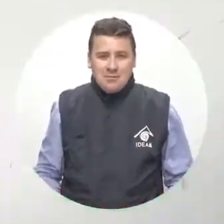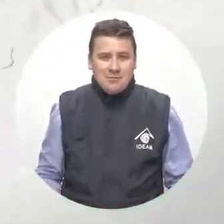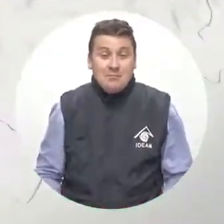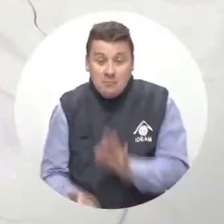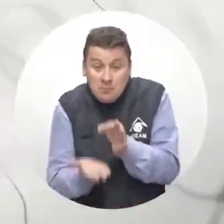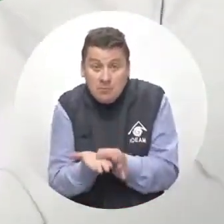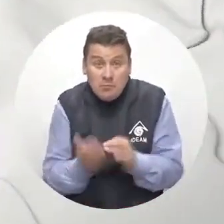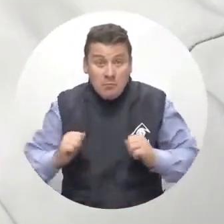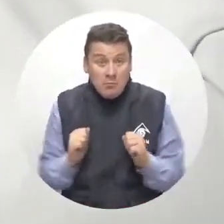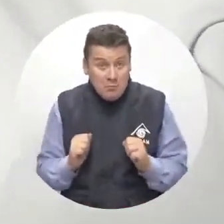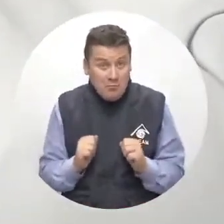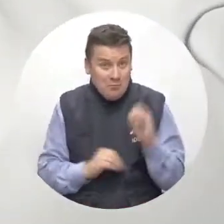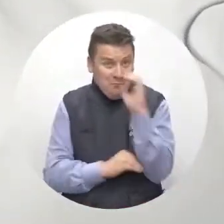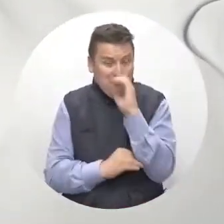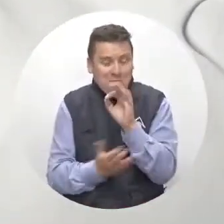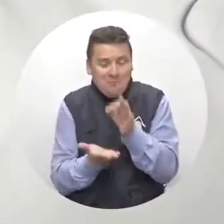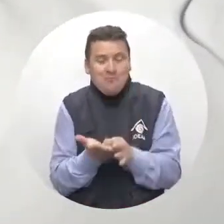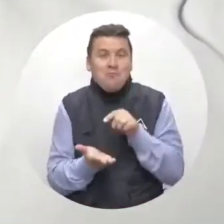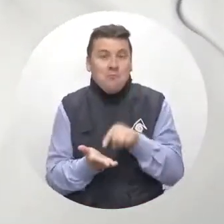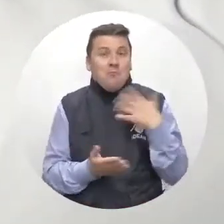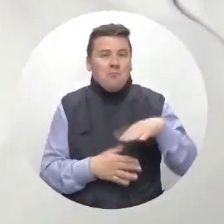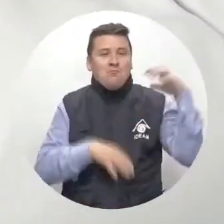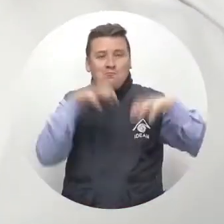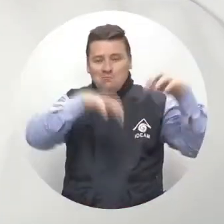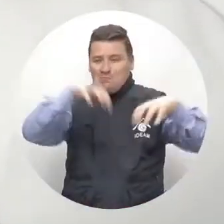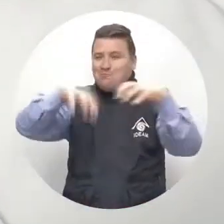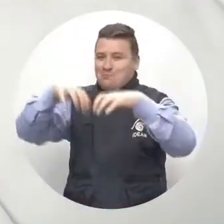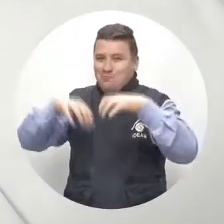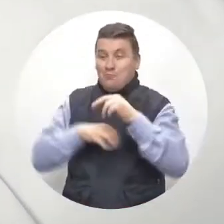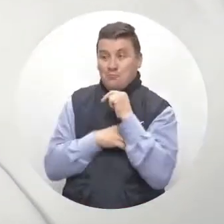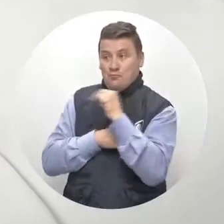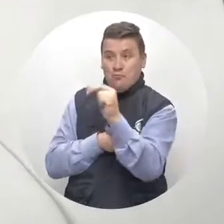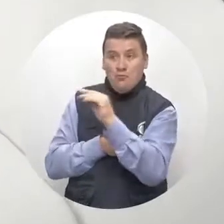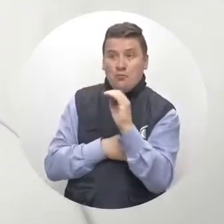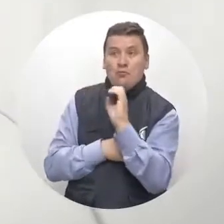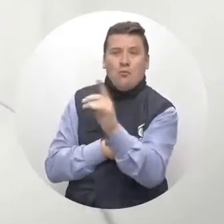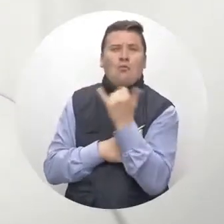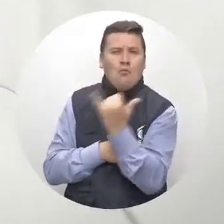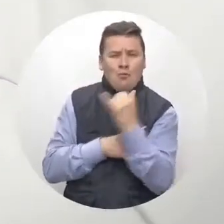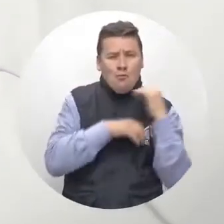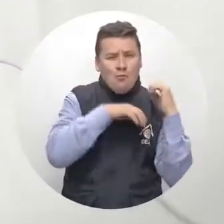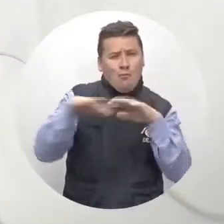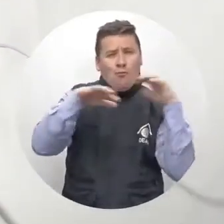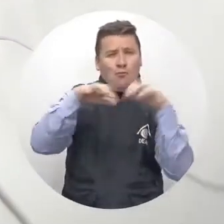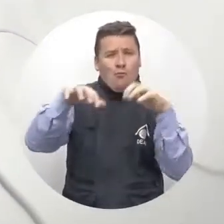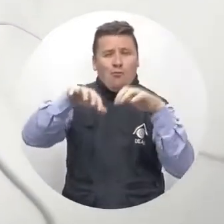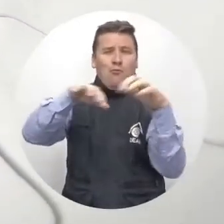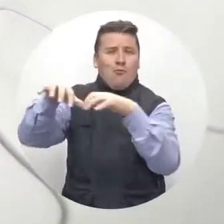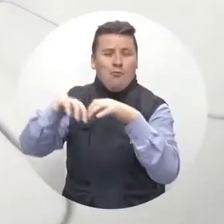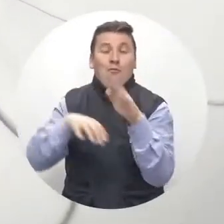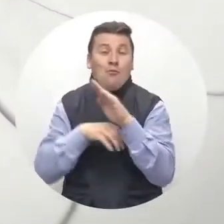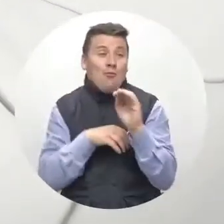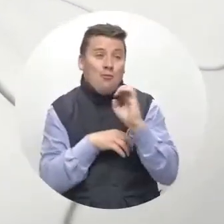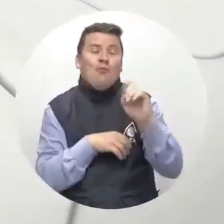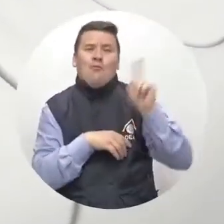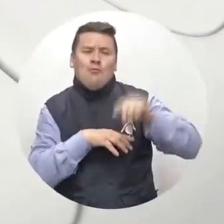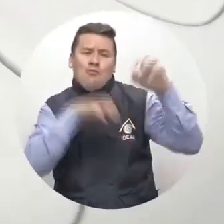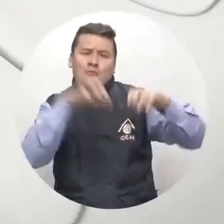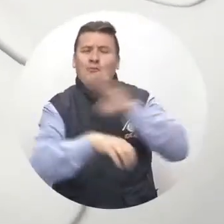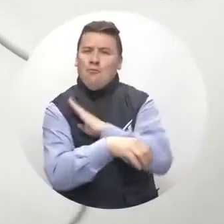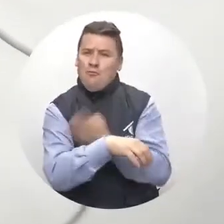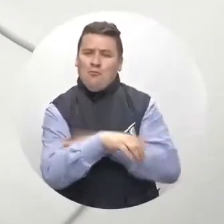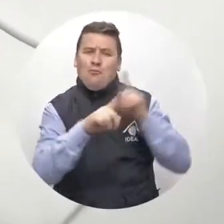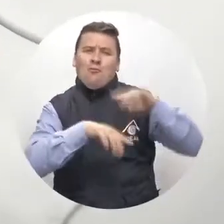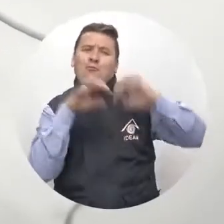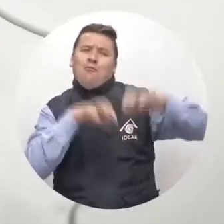La capital colombiana estará bañada en agua esta tarde. Por el norte y el oriente habrá chubascos, mientras que en el occidente lloverá